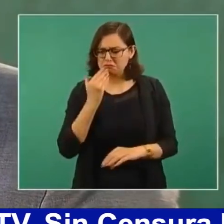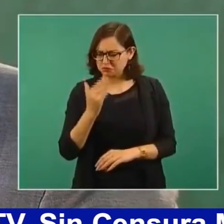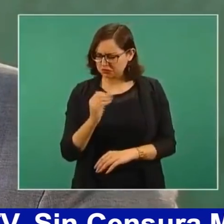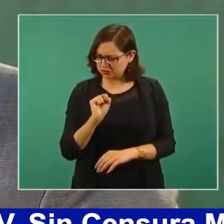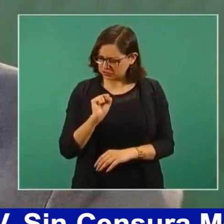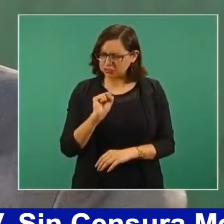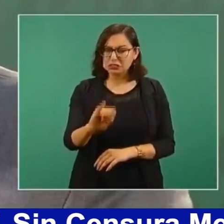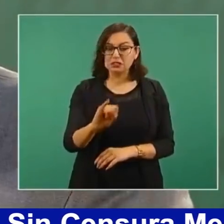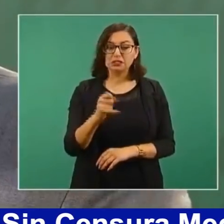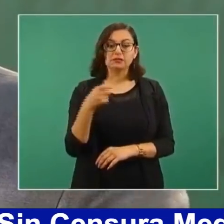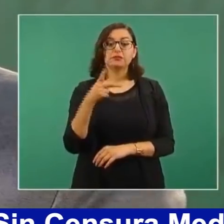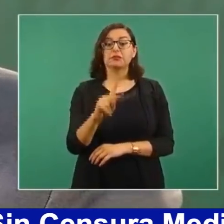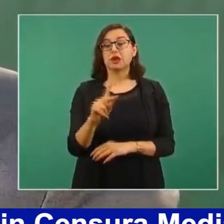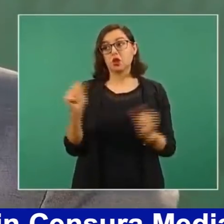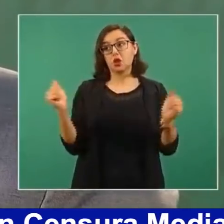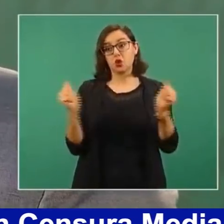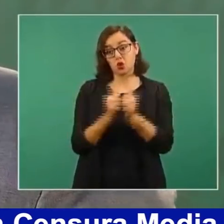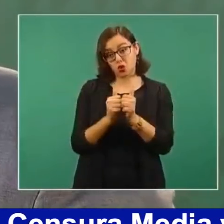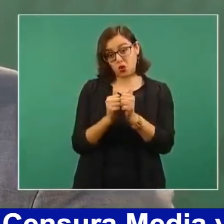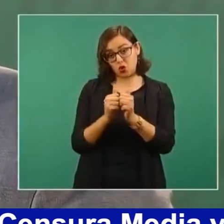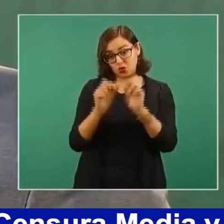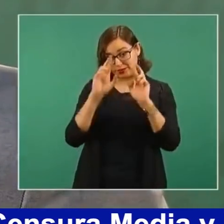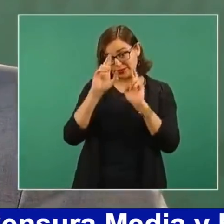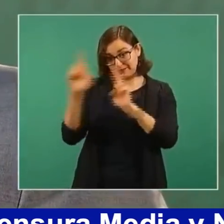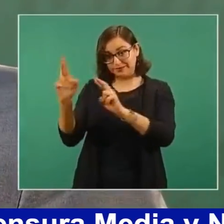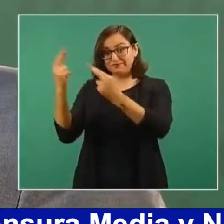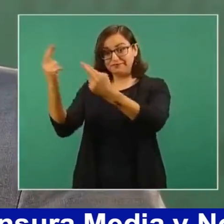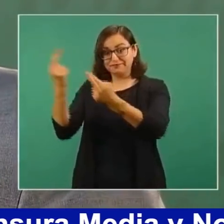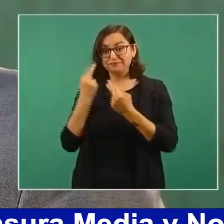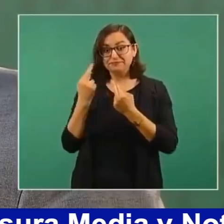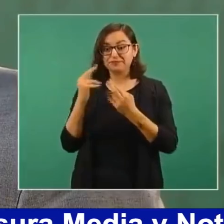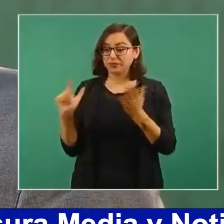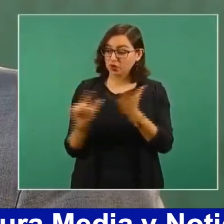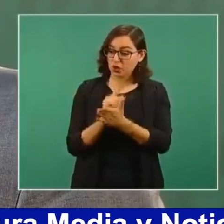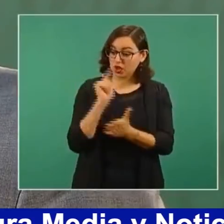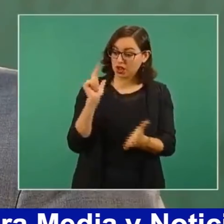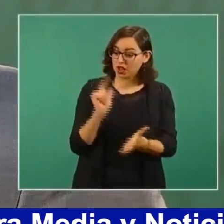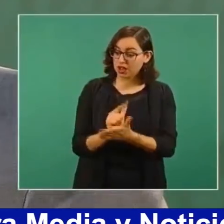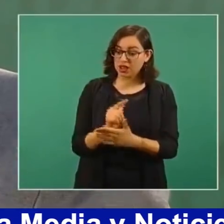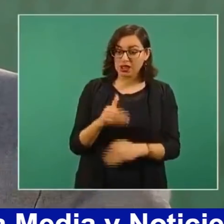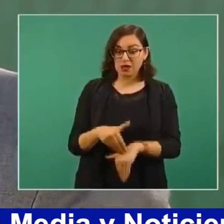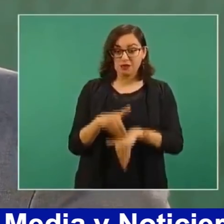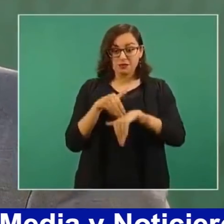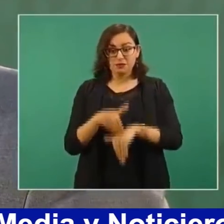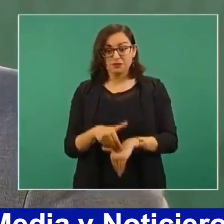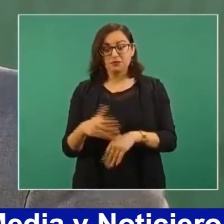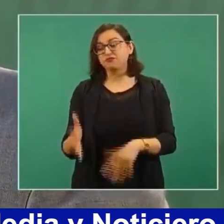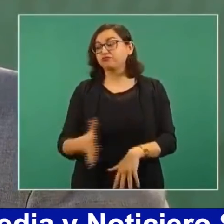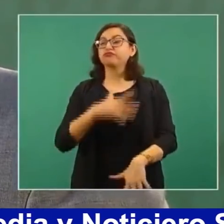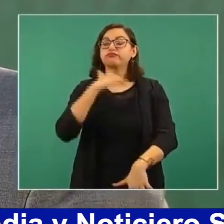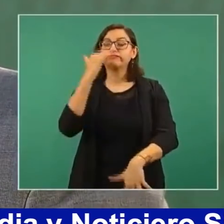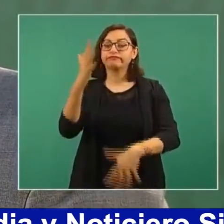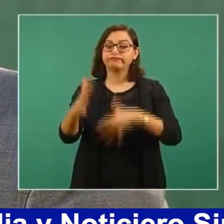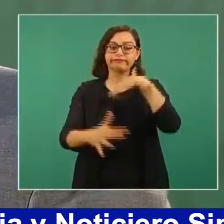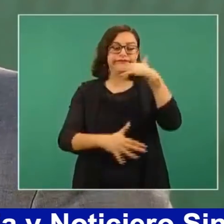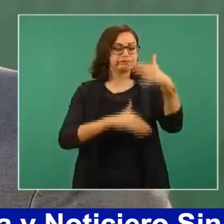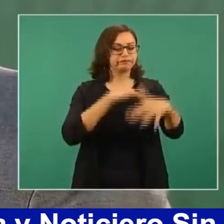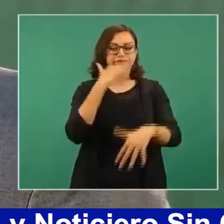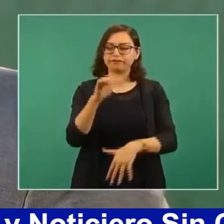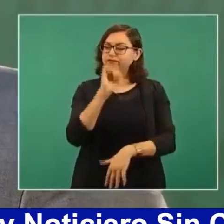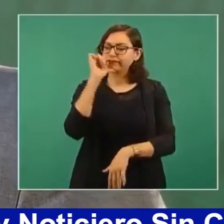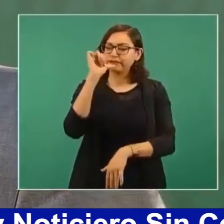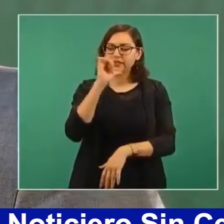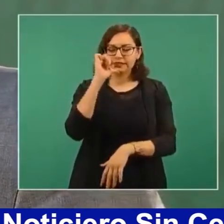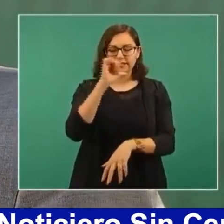condiciones de respeto, de legalidad, nada de corrupción,